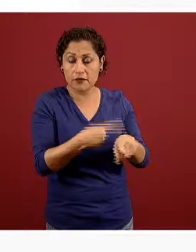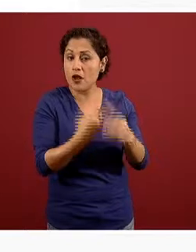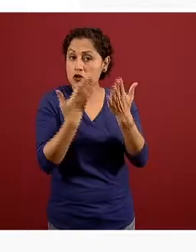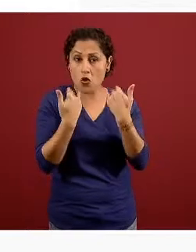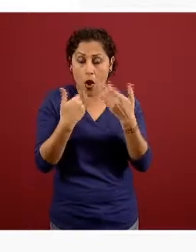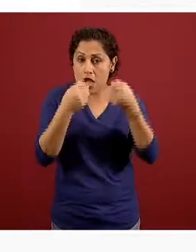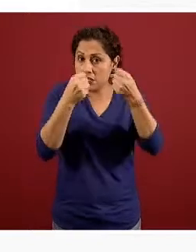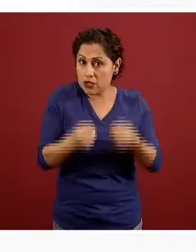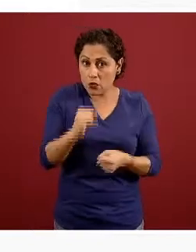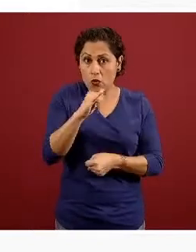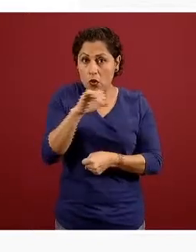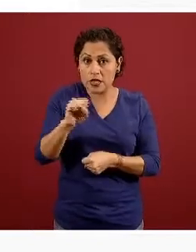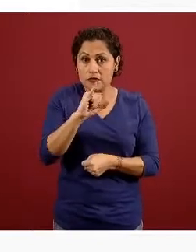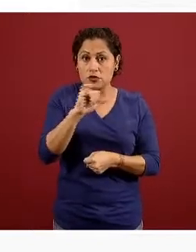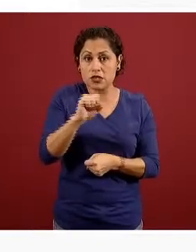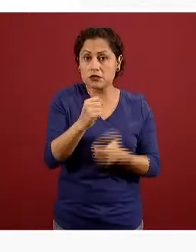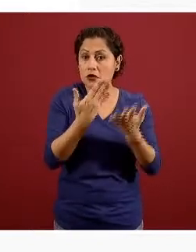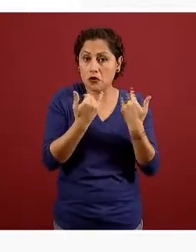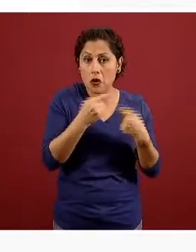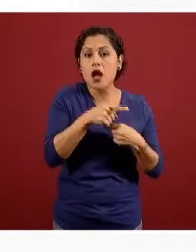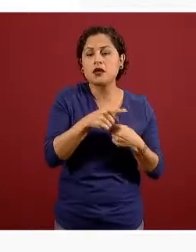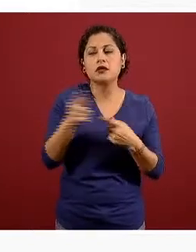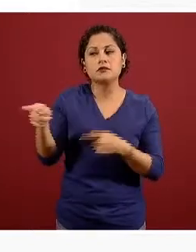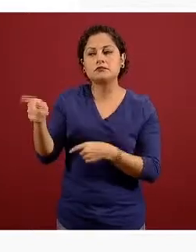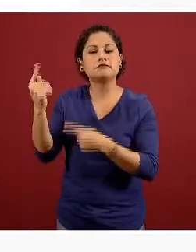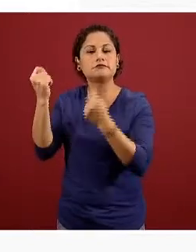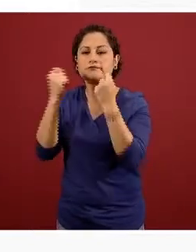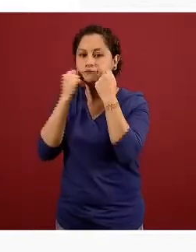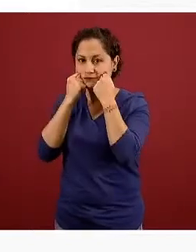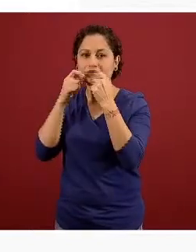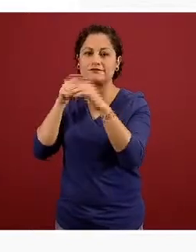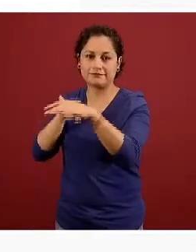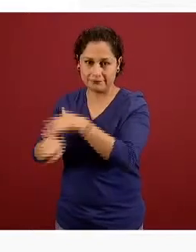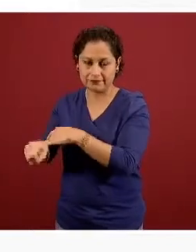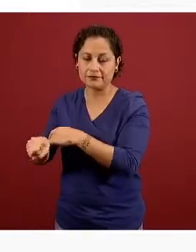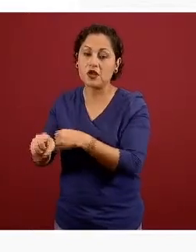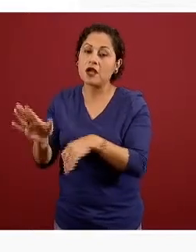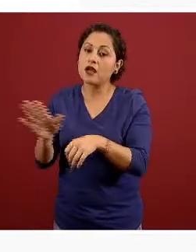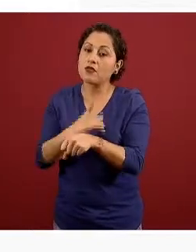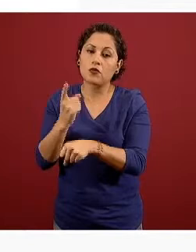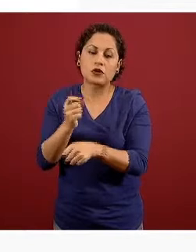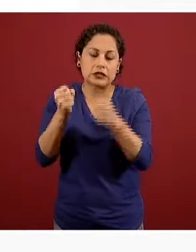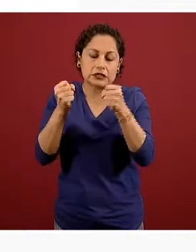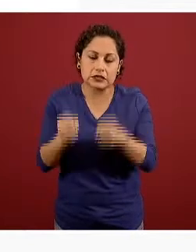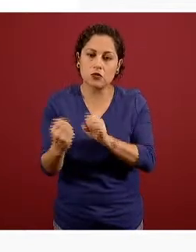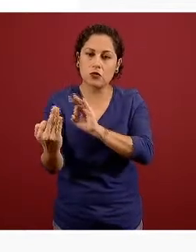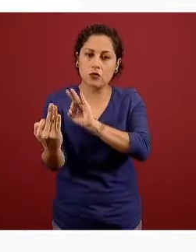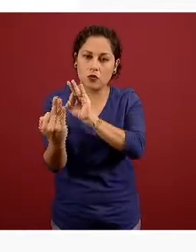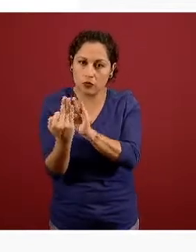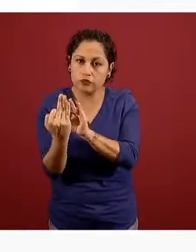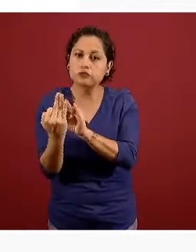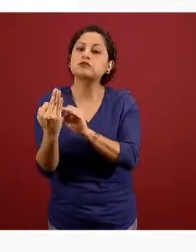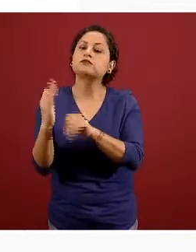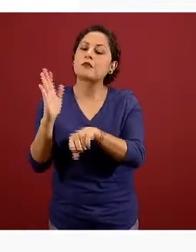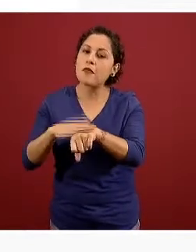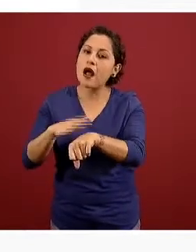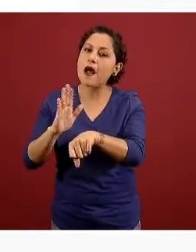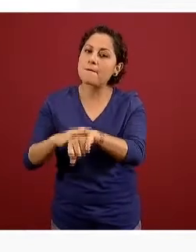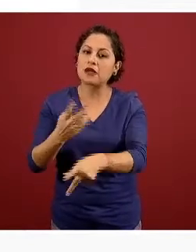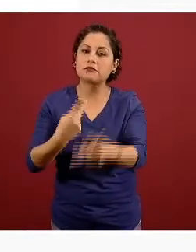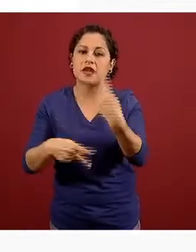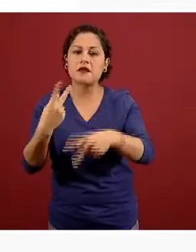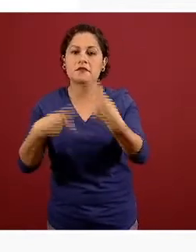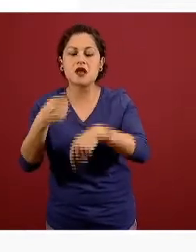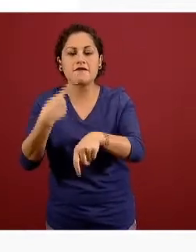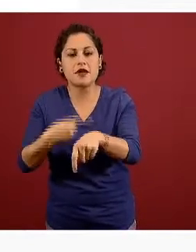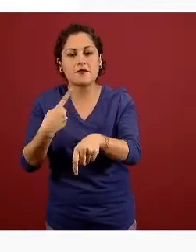la demanda que pueda existir y que seguramente va a existir en las próximas semanas, y nos va a dar tiempo, pues estamos trabajando